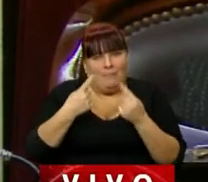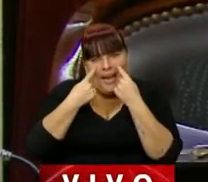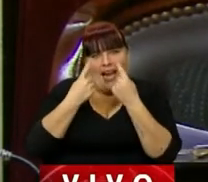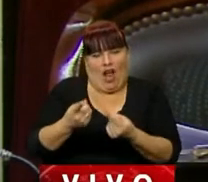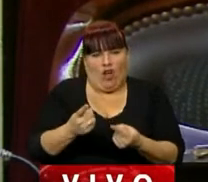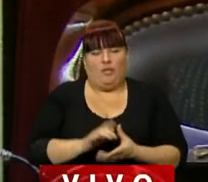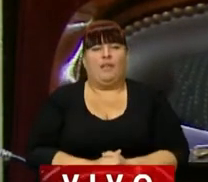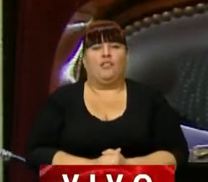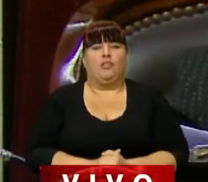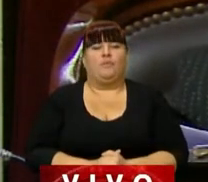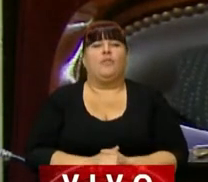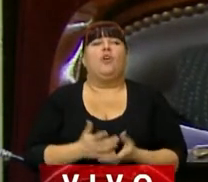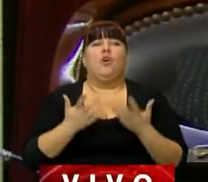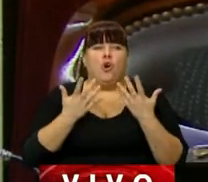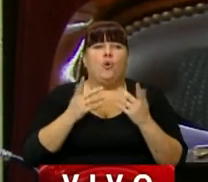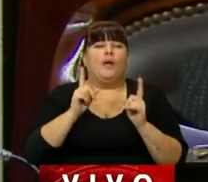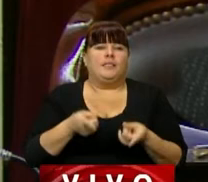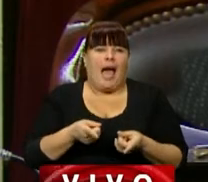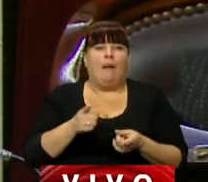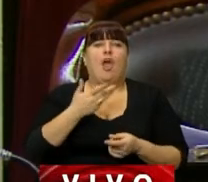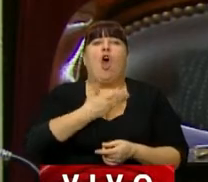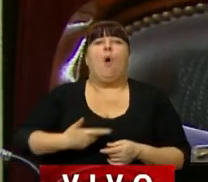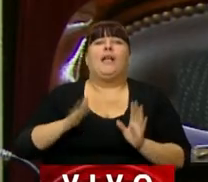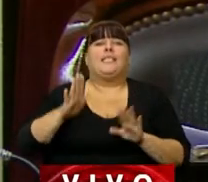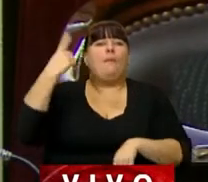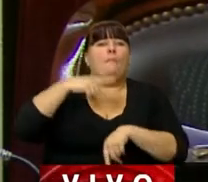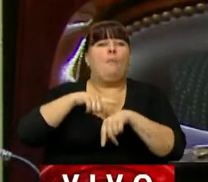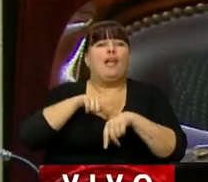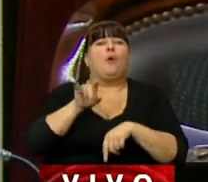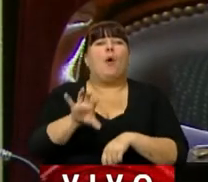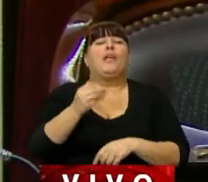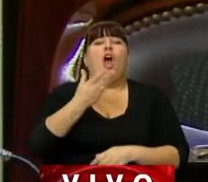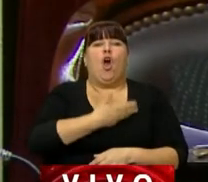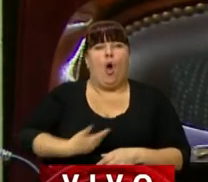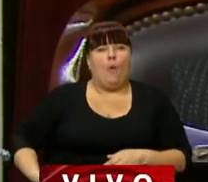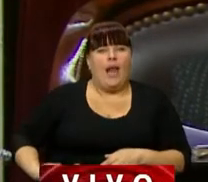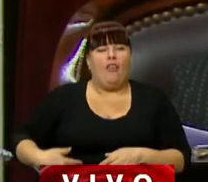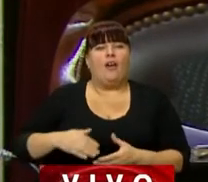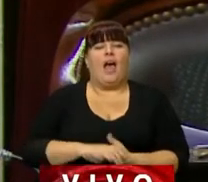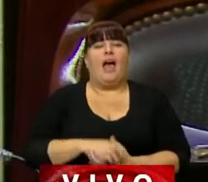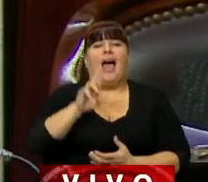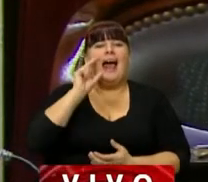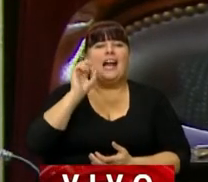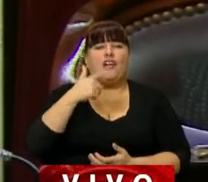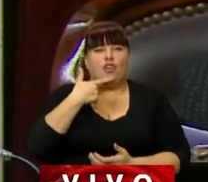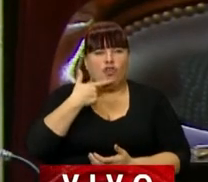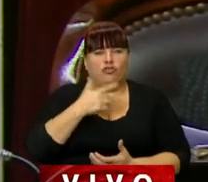reconocimiento también. Y por supuesto a quien gobernaba en aquel momento la provincia, la gobernadora Fabiana